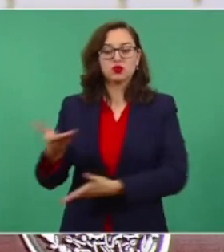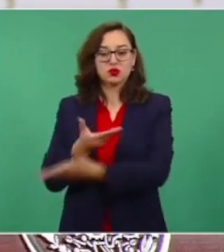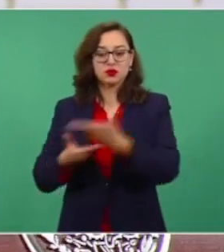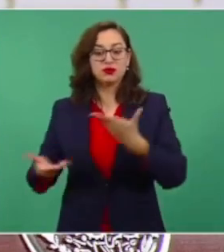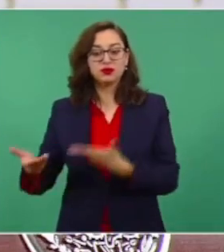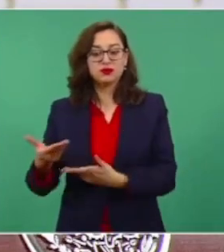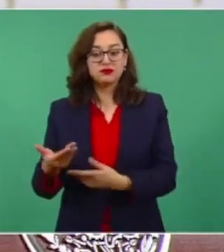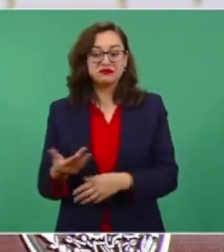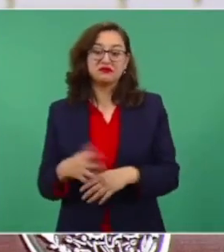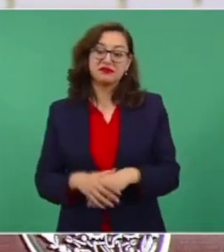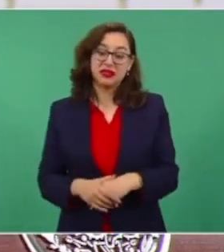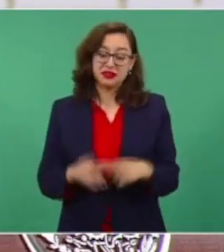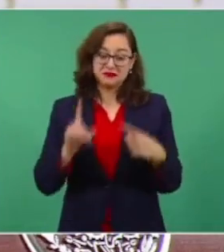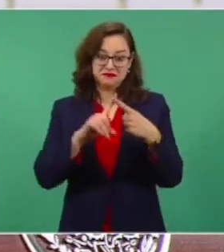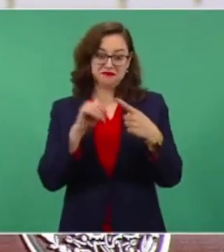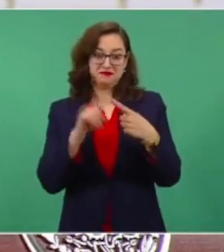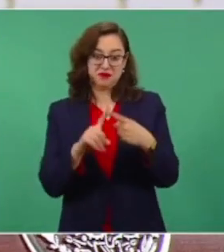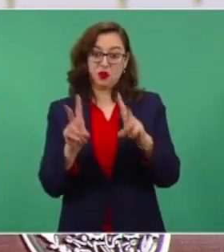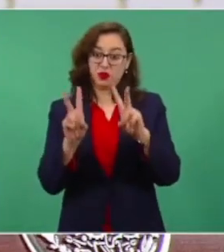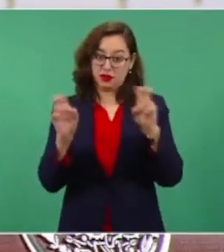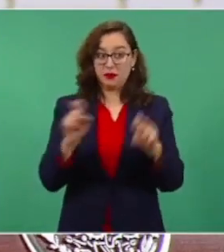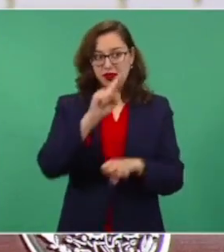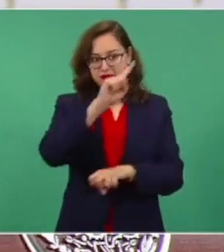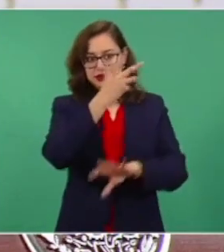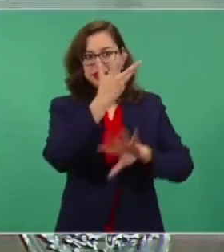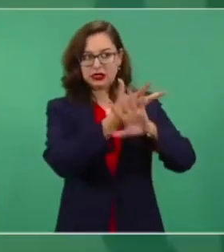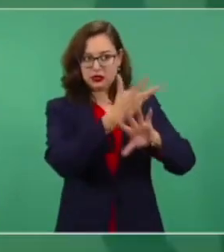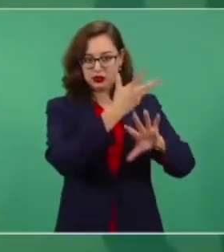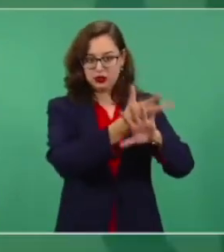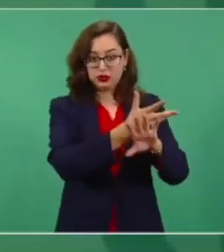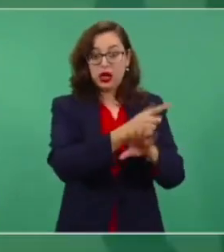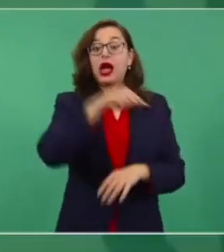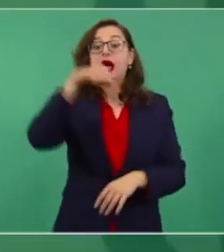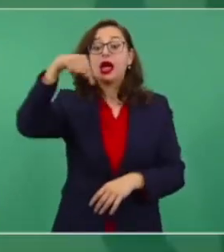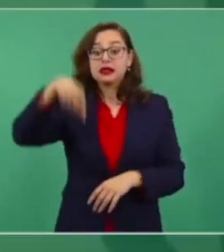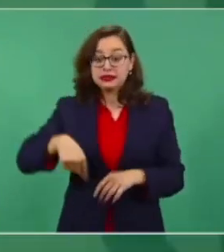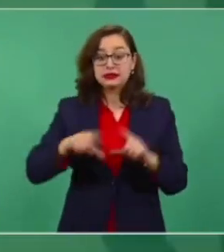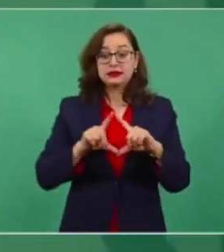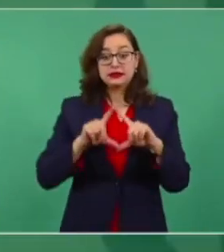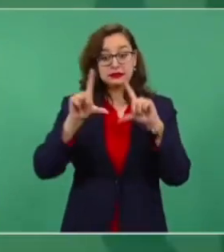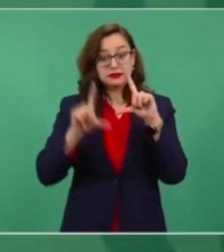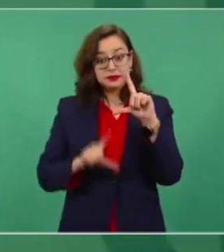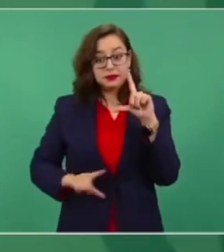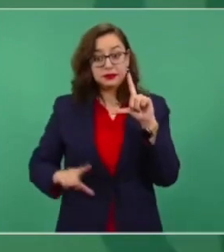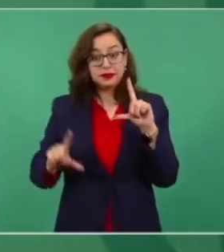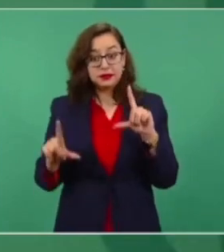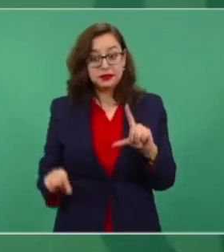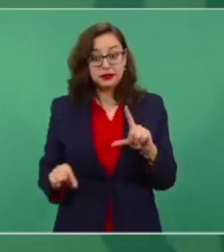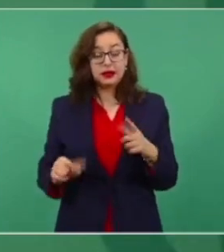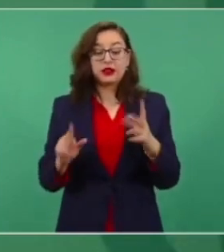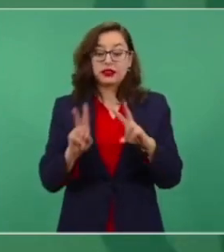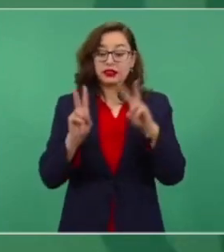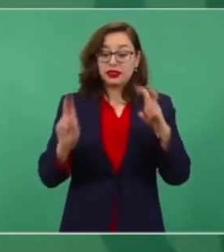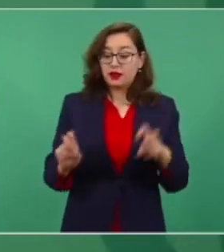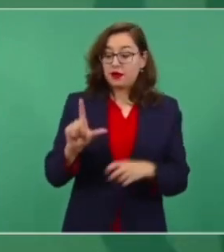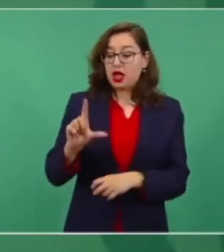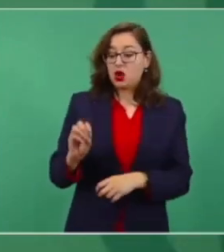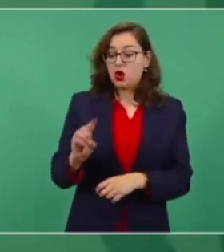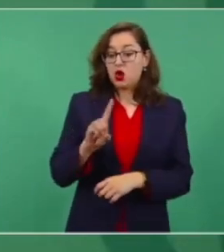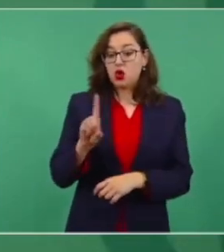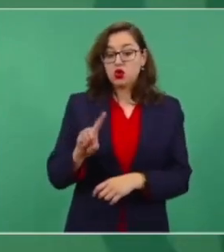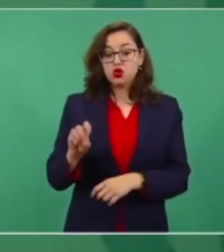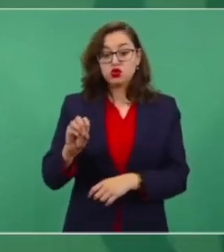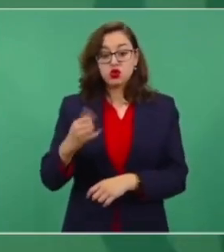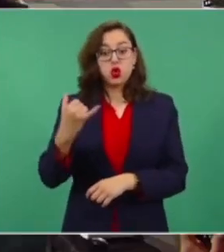Entonces, ese es un asunto. Y en México, el caso Lozoya,